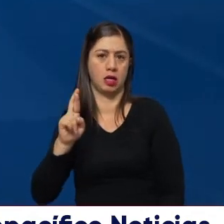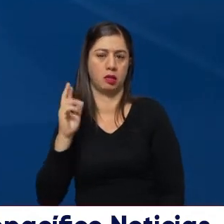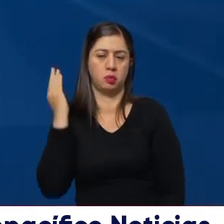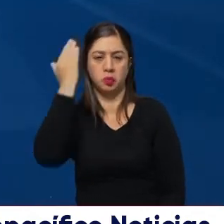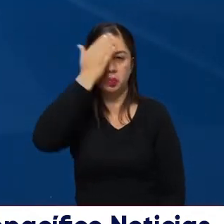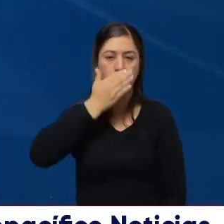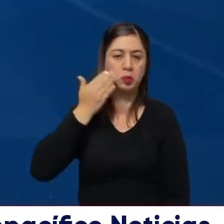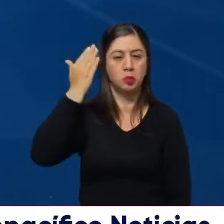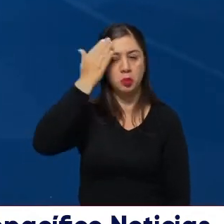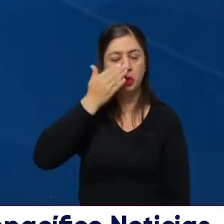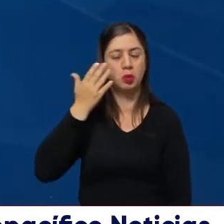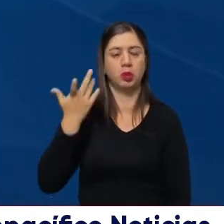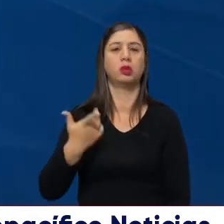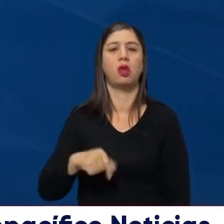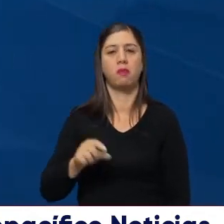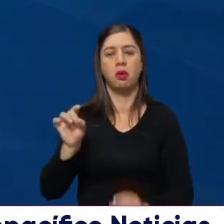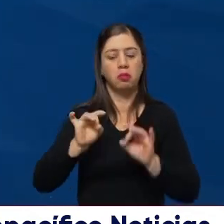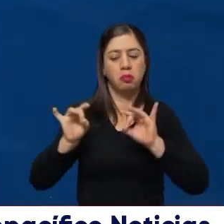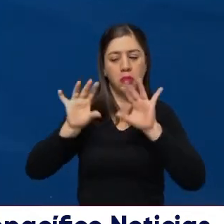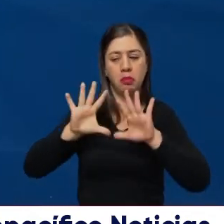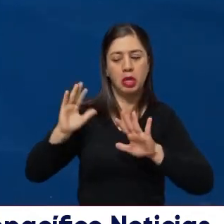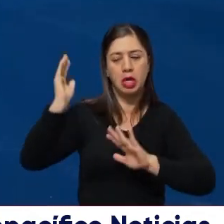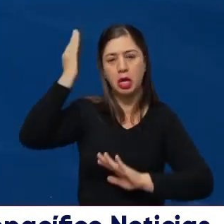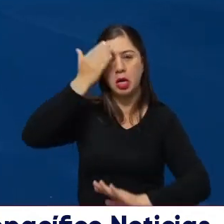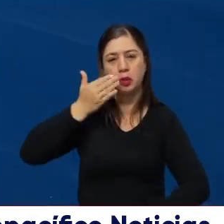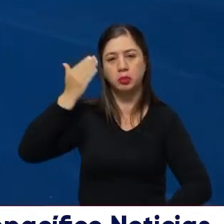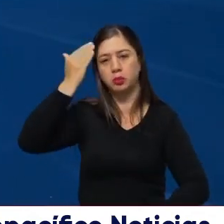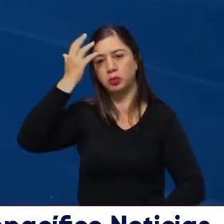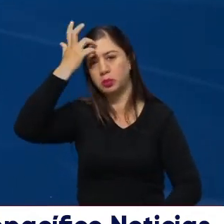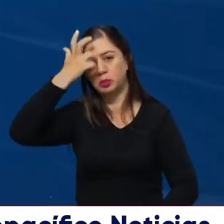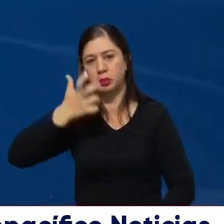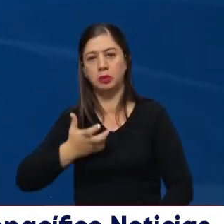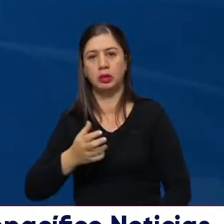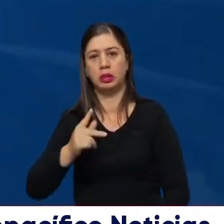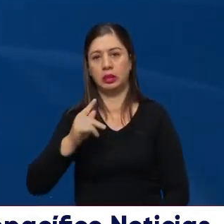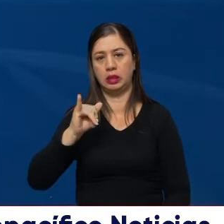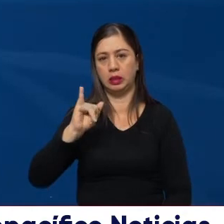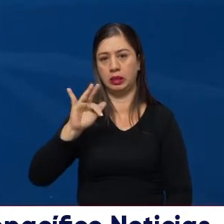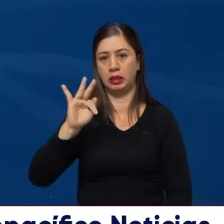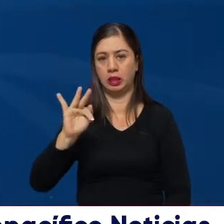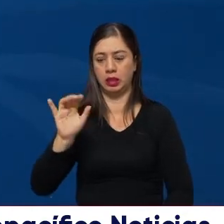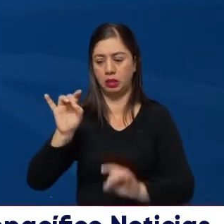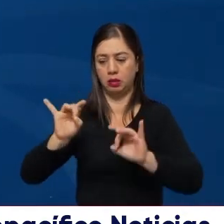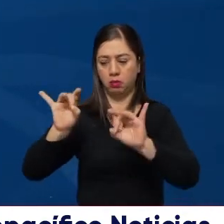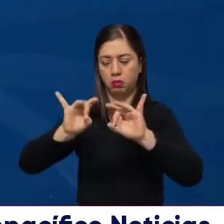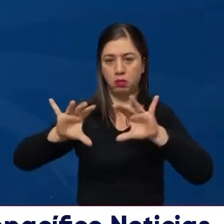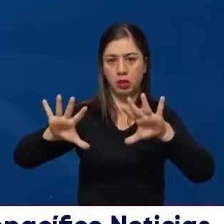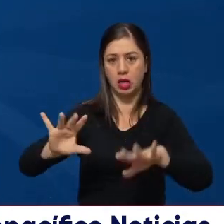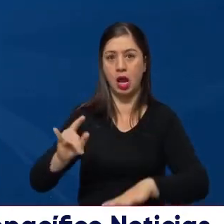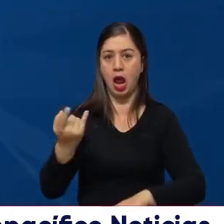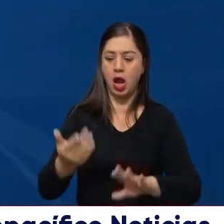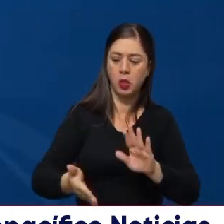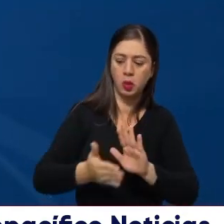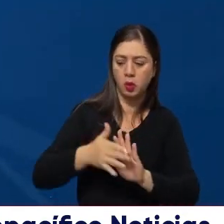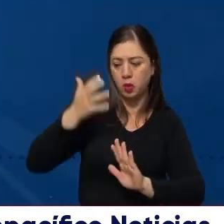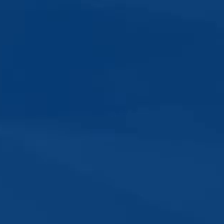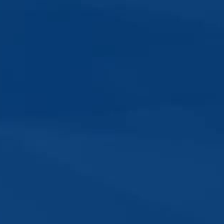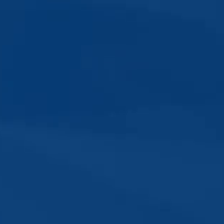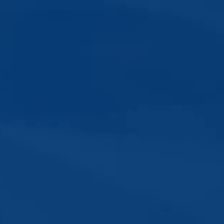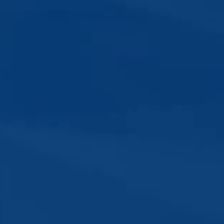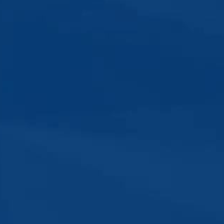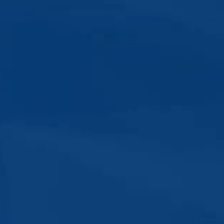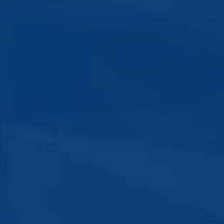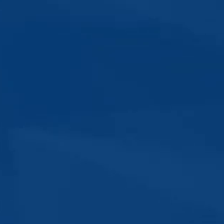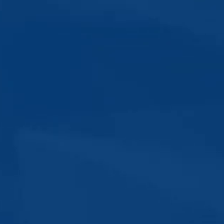hacer pruebas de virológicas para hacer lo que se llama el kit viral en cuanto a las muestras de serología.